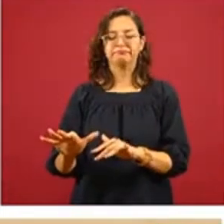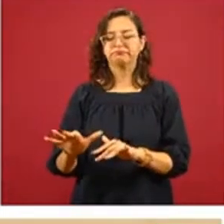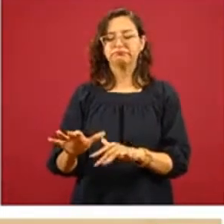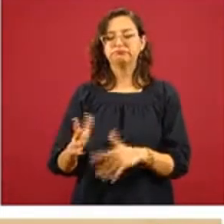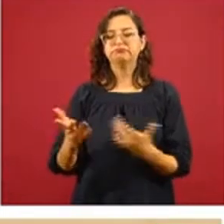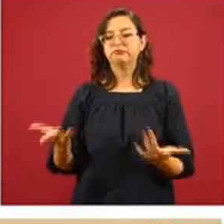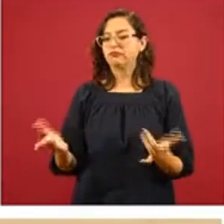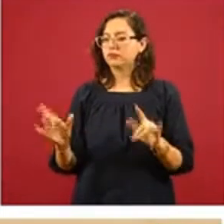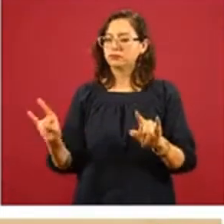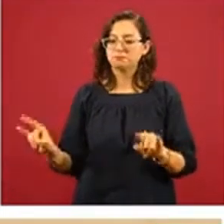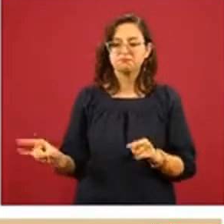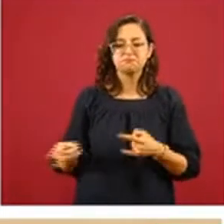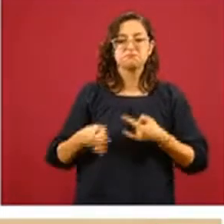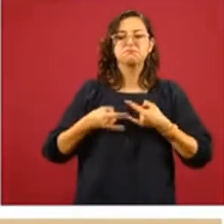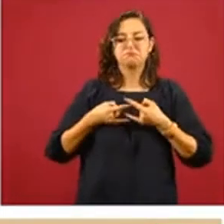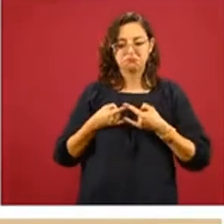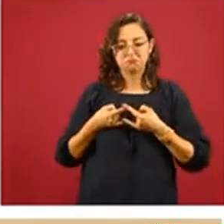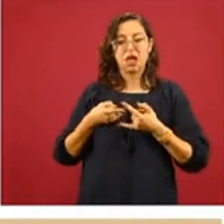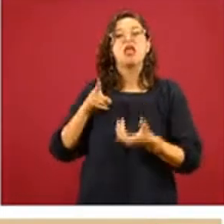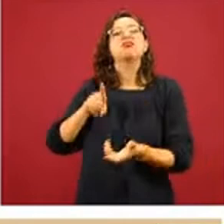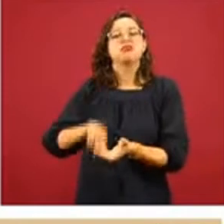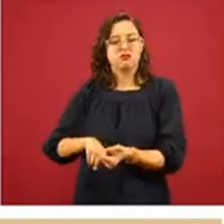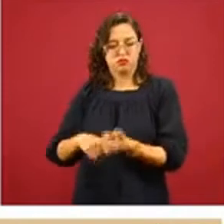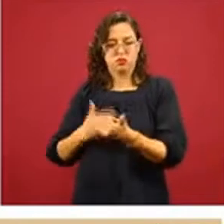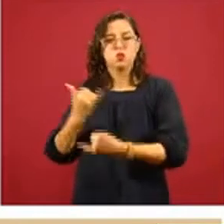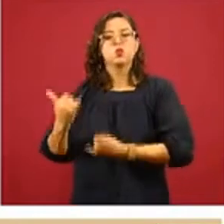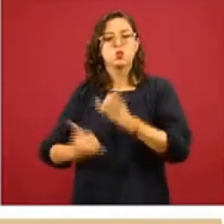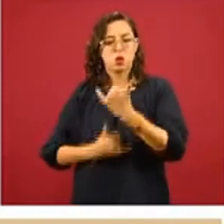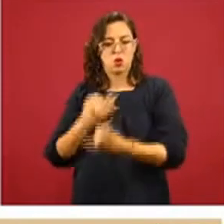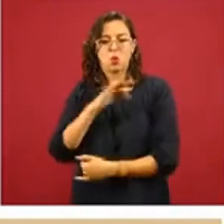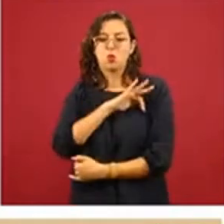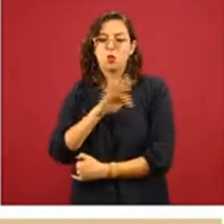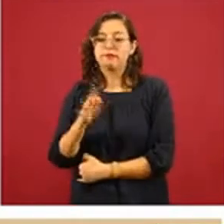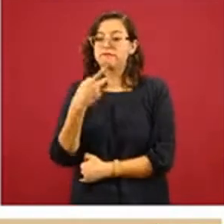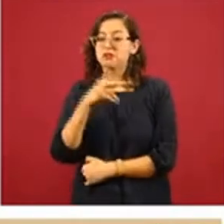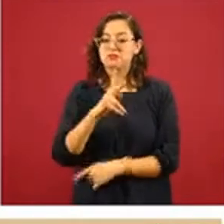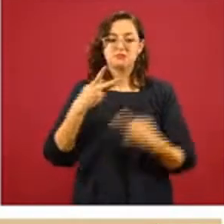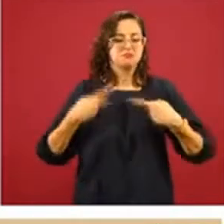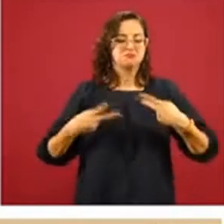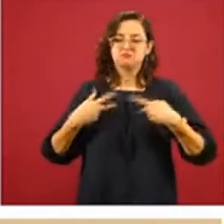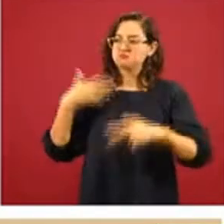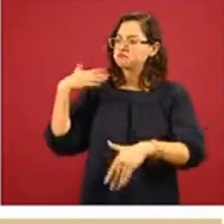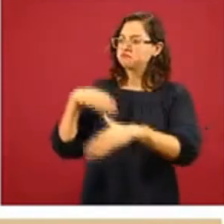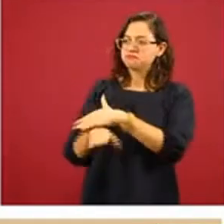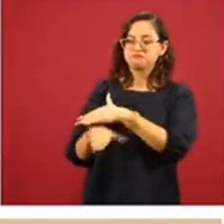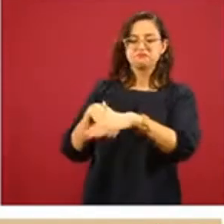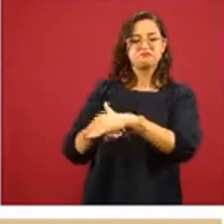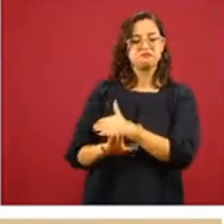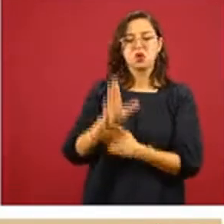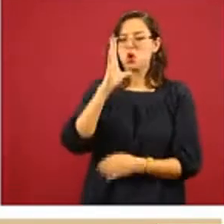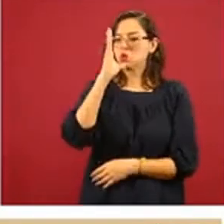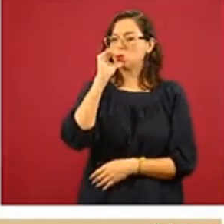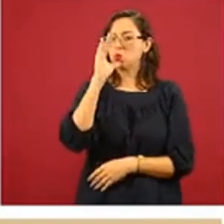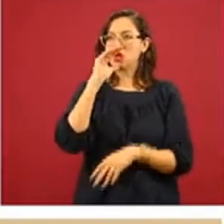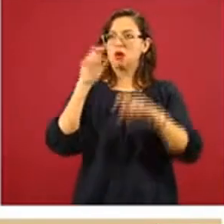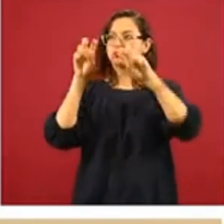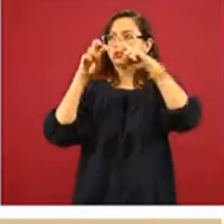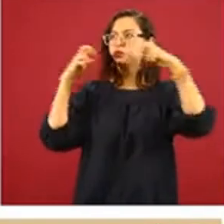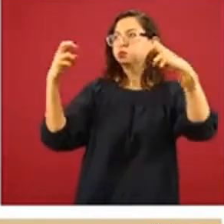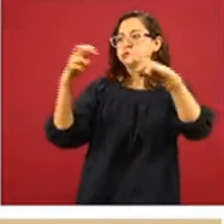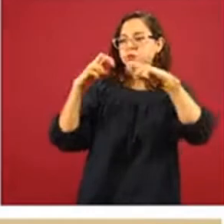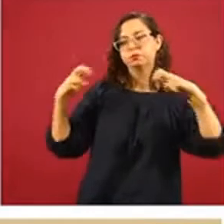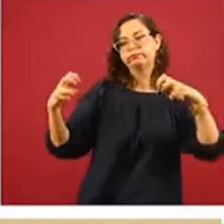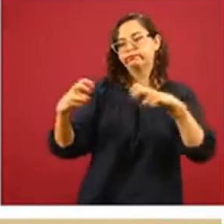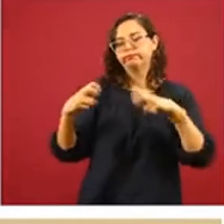mantienen a puerta cerrada, es decir, no puede haber el ingreso de personas, no pueden llevarse a cabo con público en estas